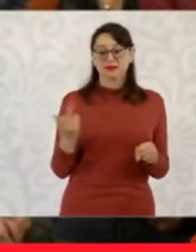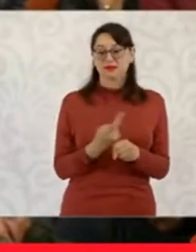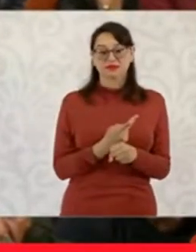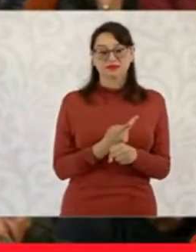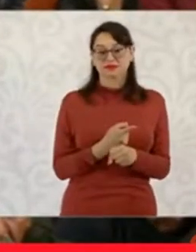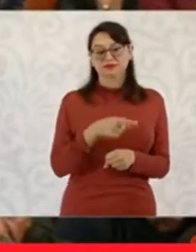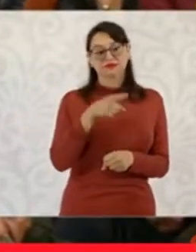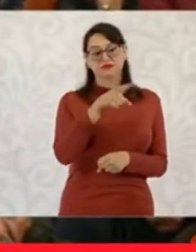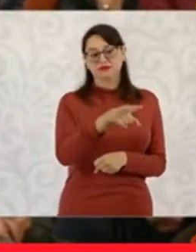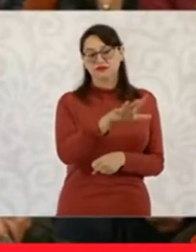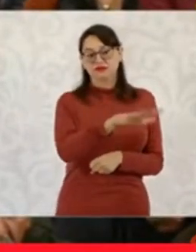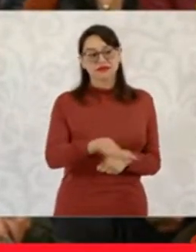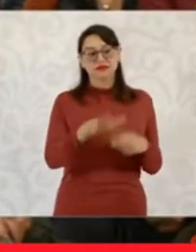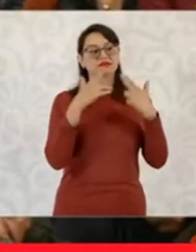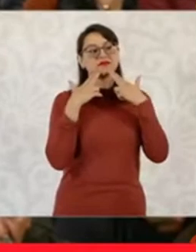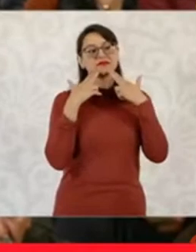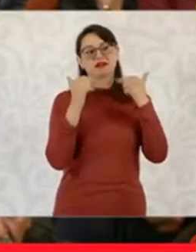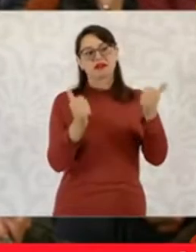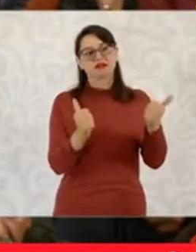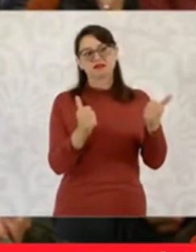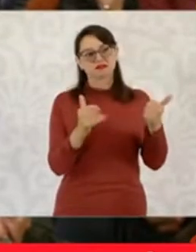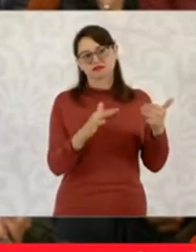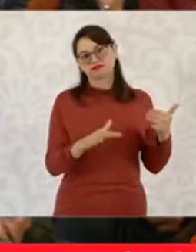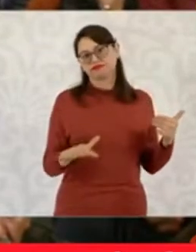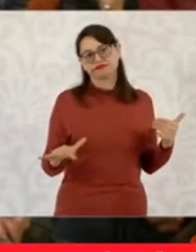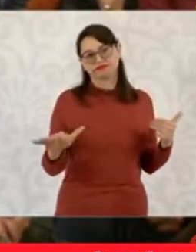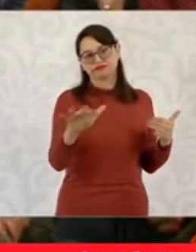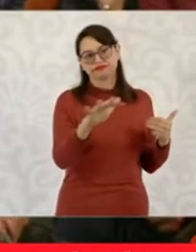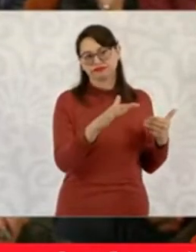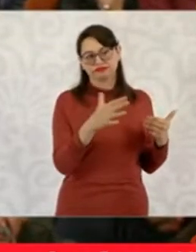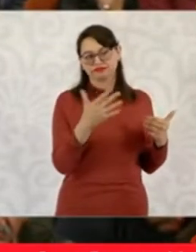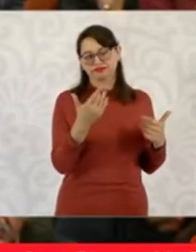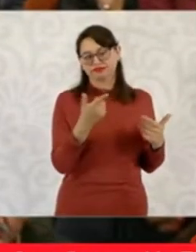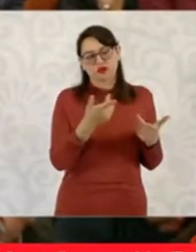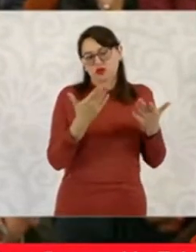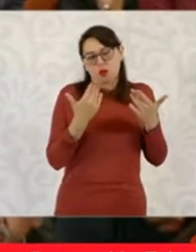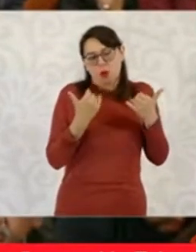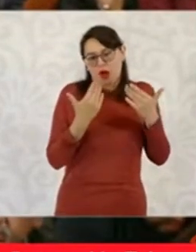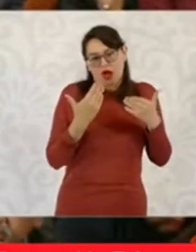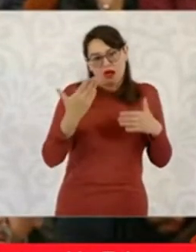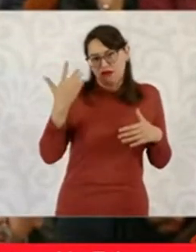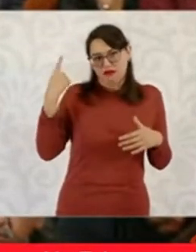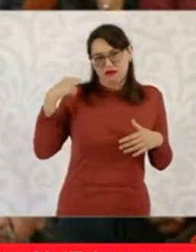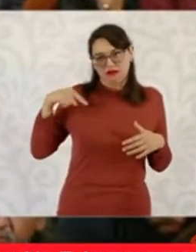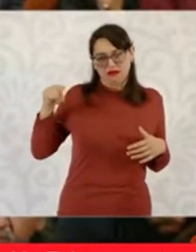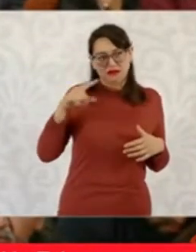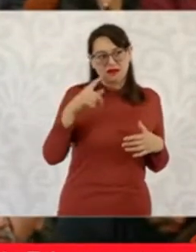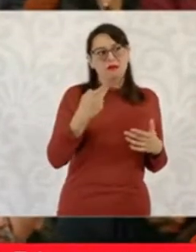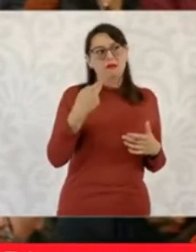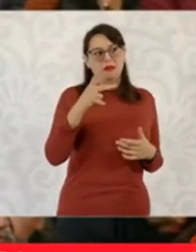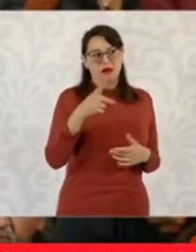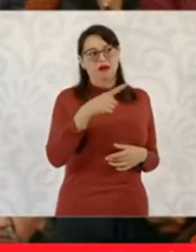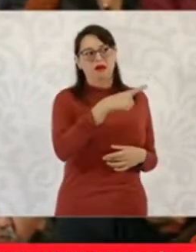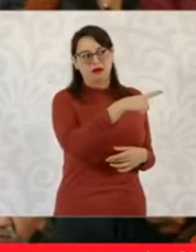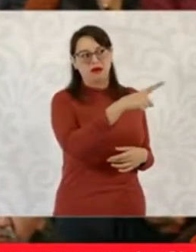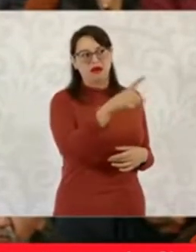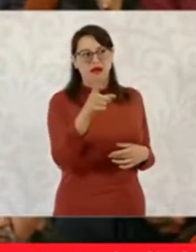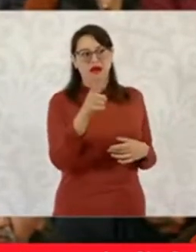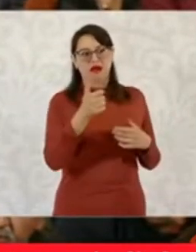que trataban de exprimir hasta la última palabra de las madres y los padres en ese dolor que